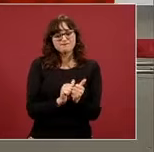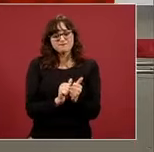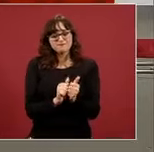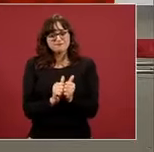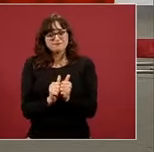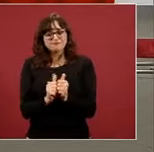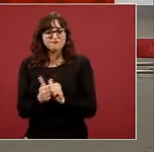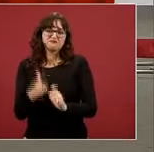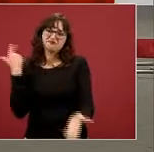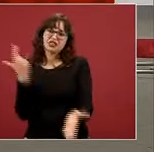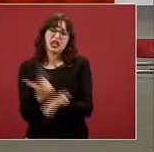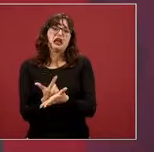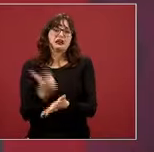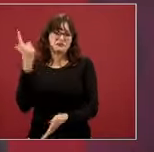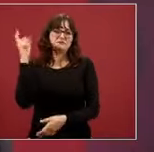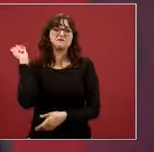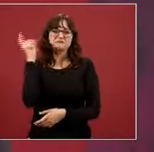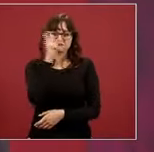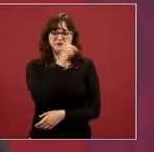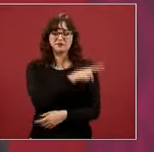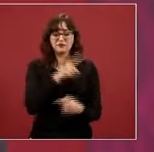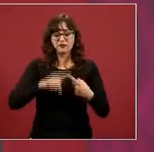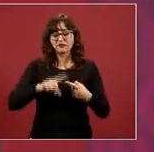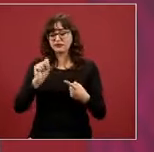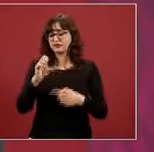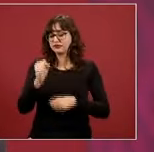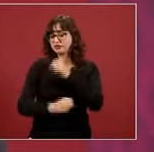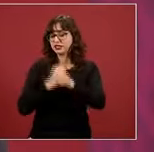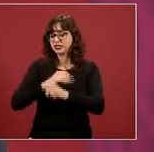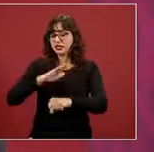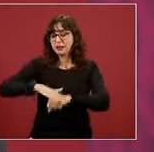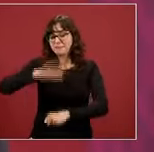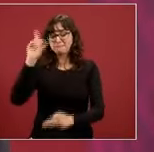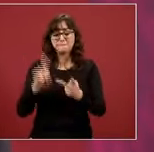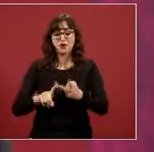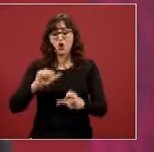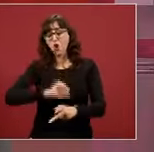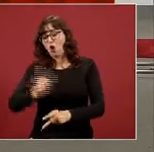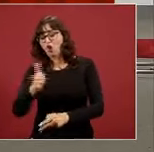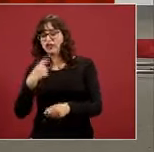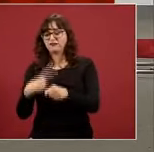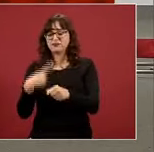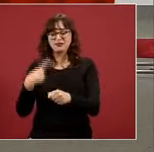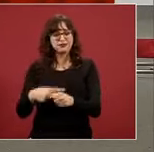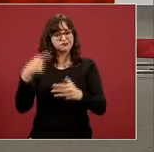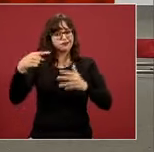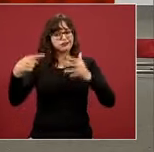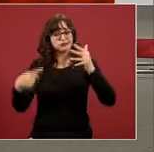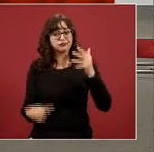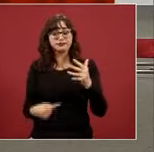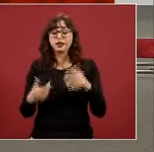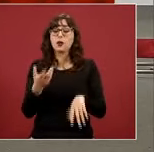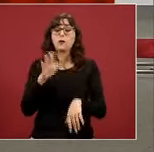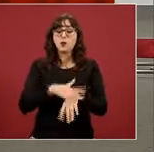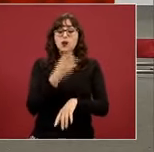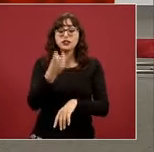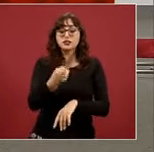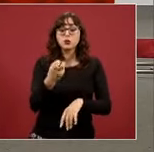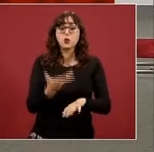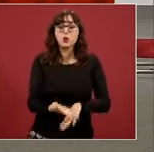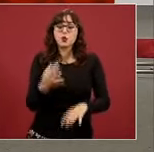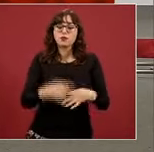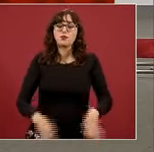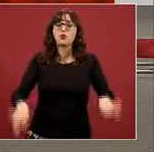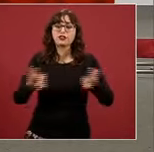que les hacen complicarse, edad mayor de 60 años, enfermedades crónicas, etc. Entonces es muy importante la